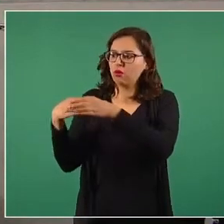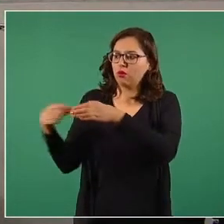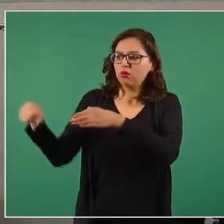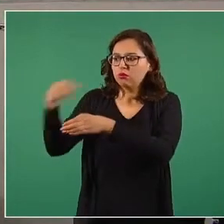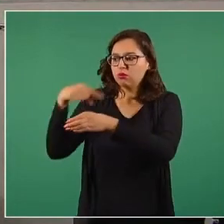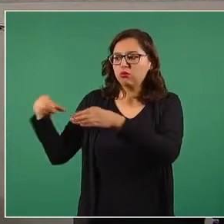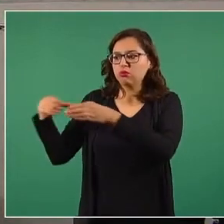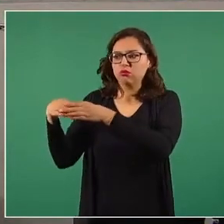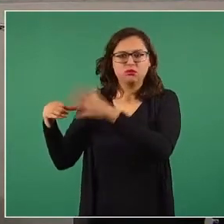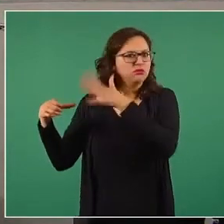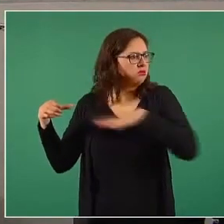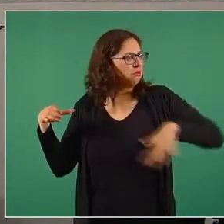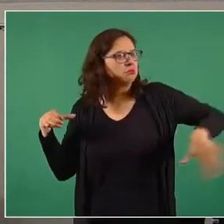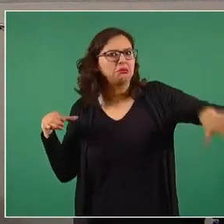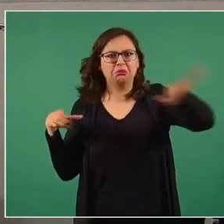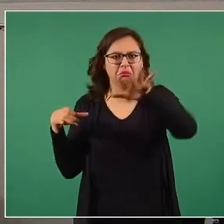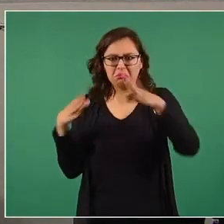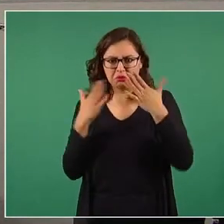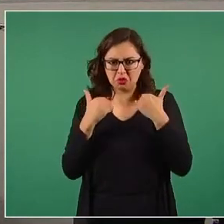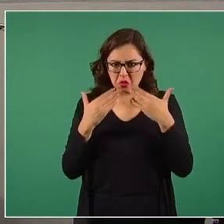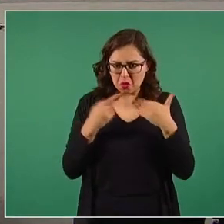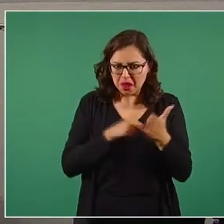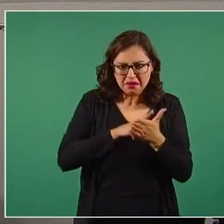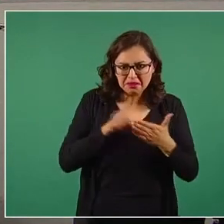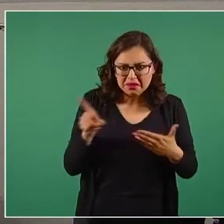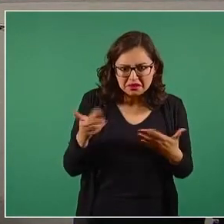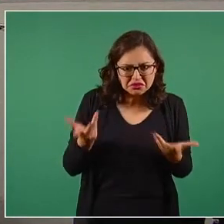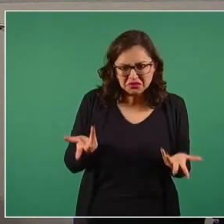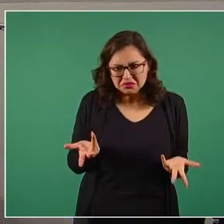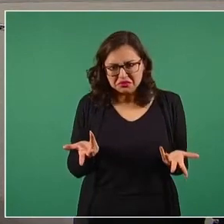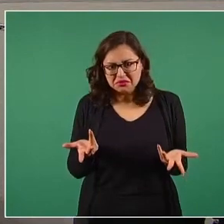y no se piensa en los demás.